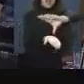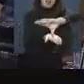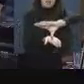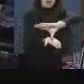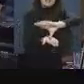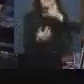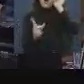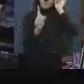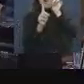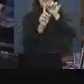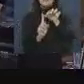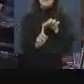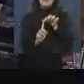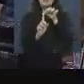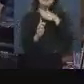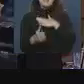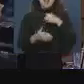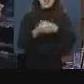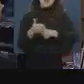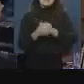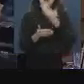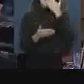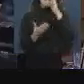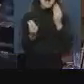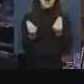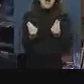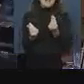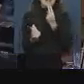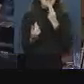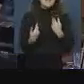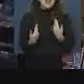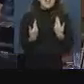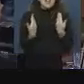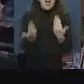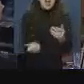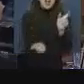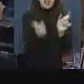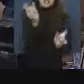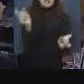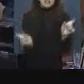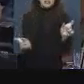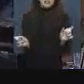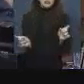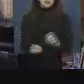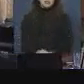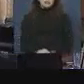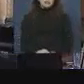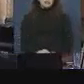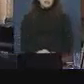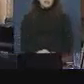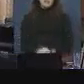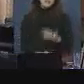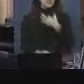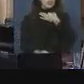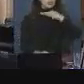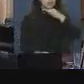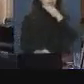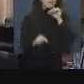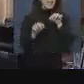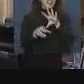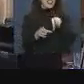esencial Ender luchar para darle una mejor calidad de vida a su gente y digo este comentario en el marco de la discusión de este